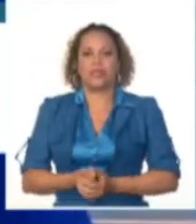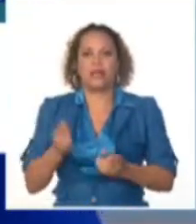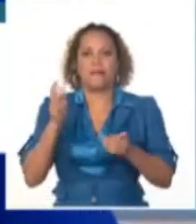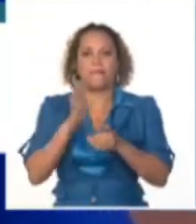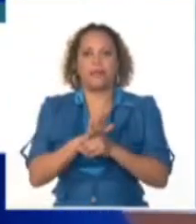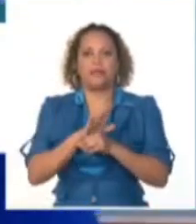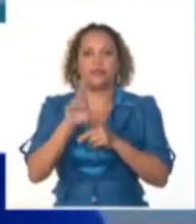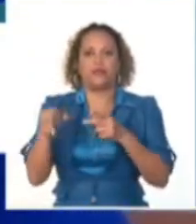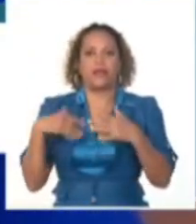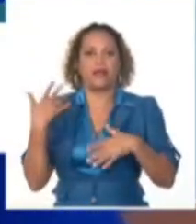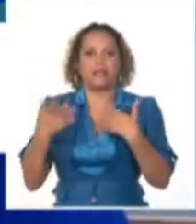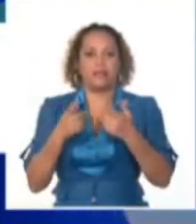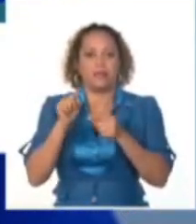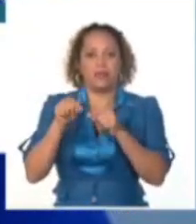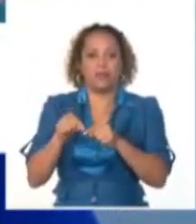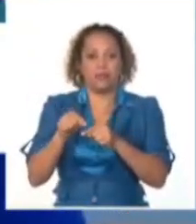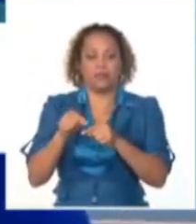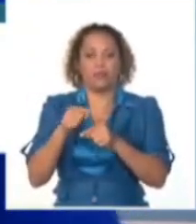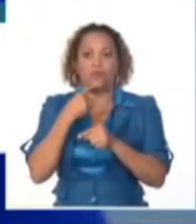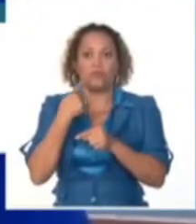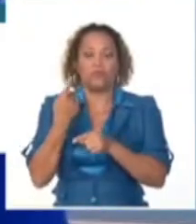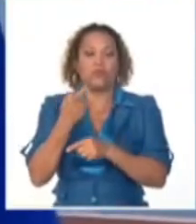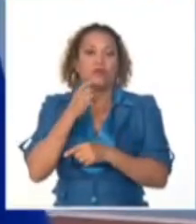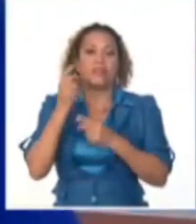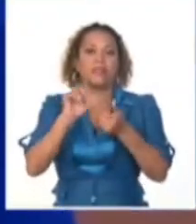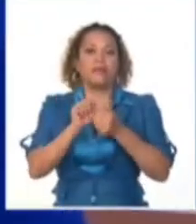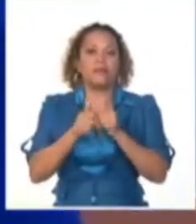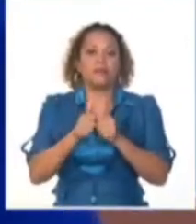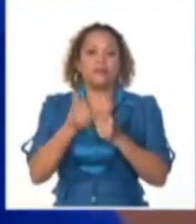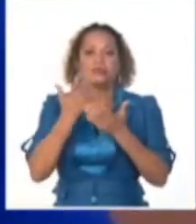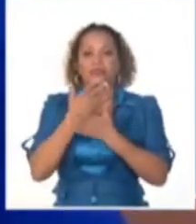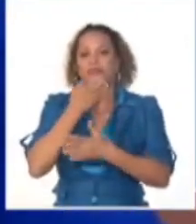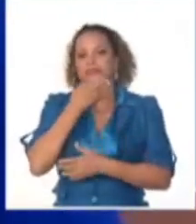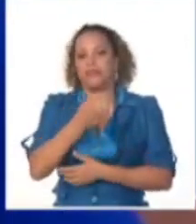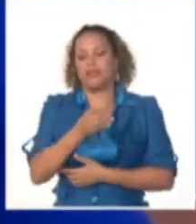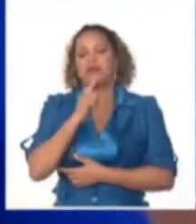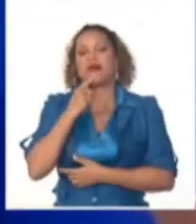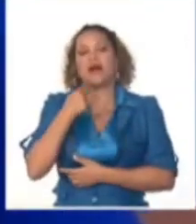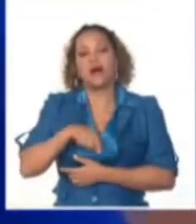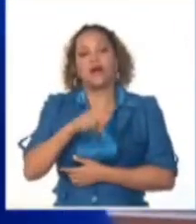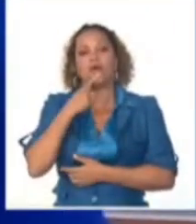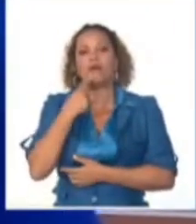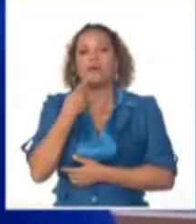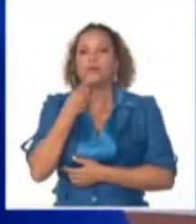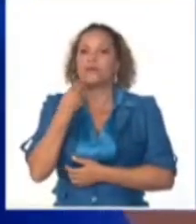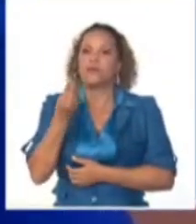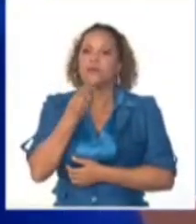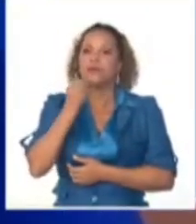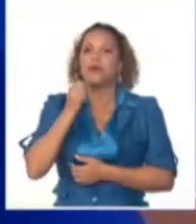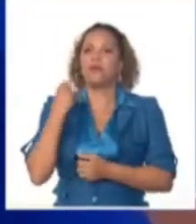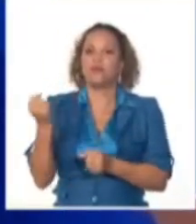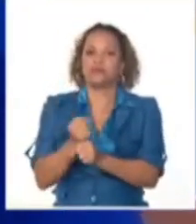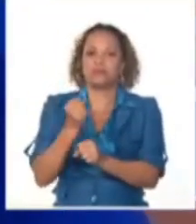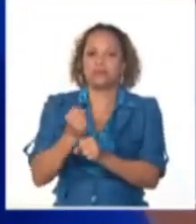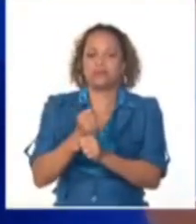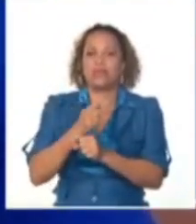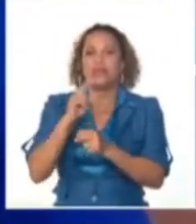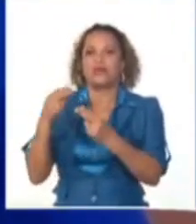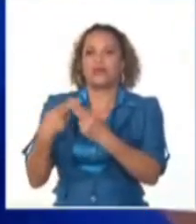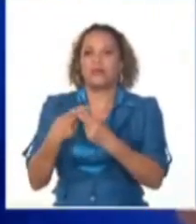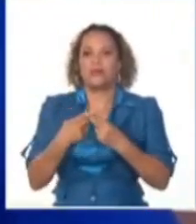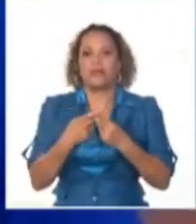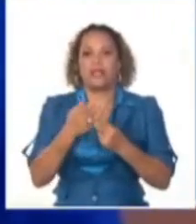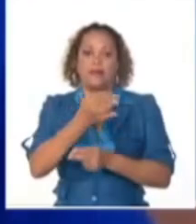actividad que para nosotros los deportistas y que podemos desempeñar y desarrollar para poder obtener una medalla, que ese es el